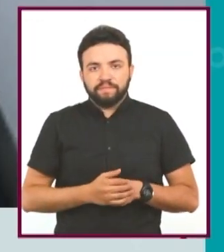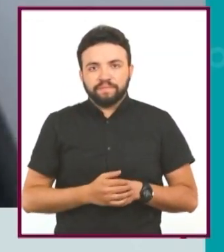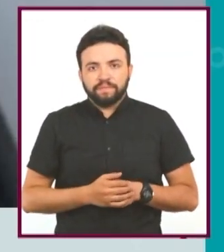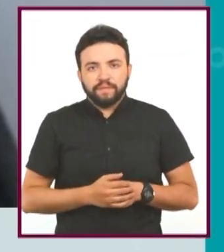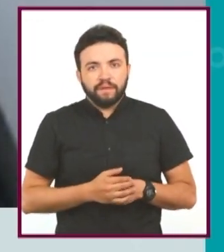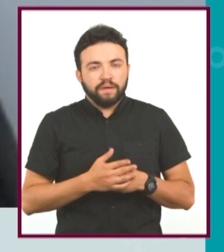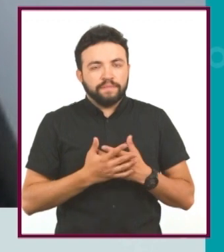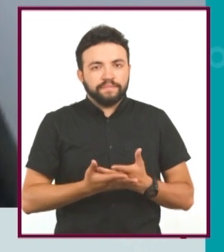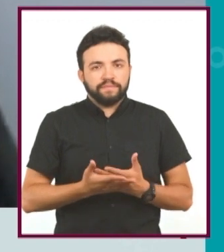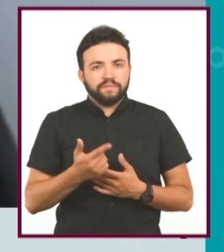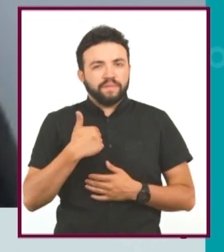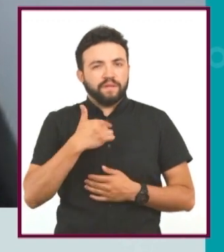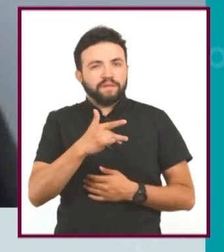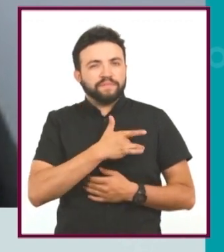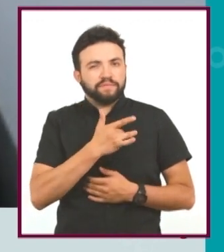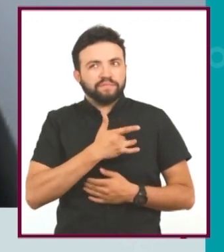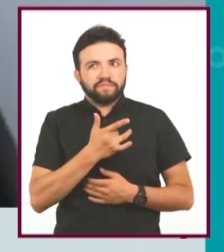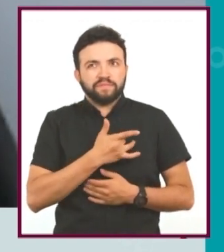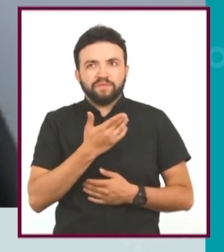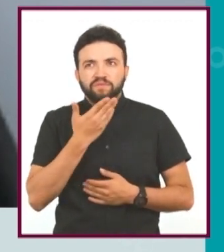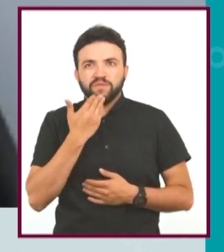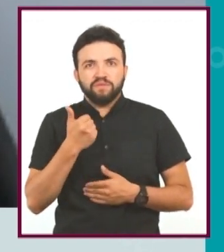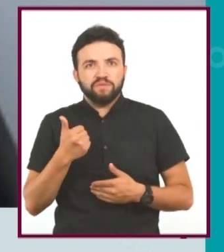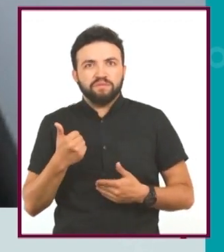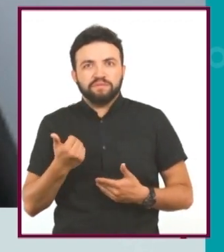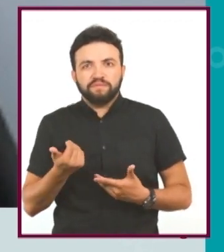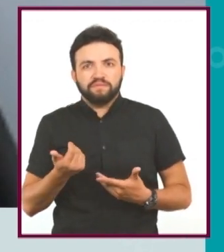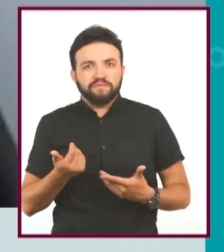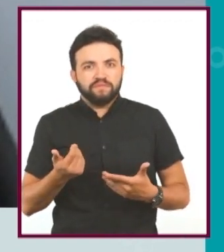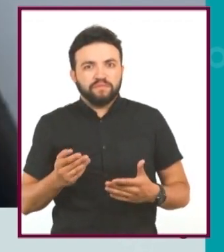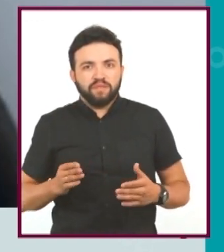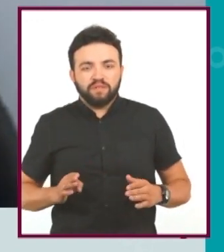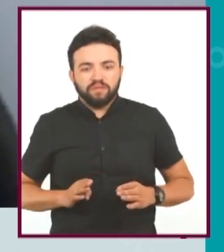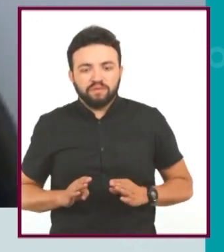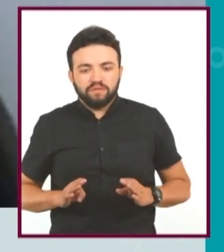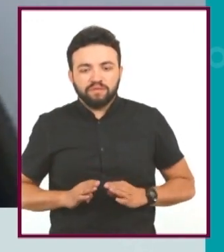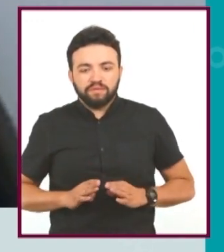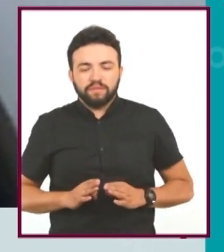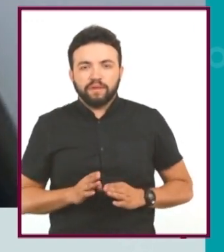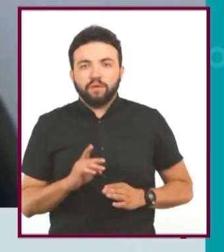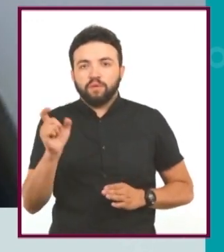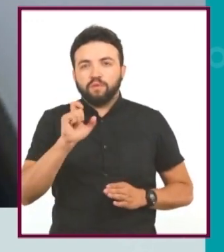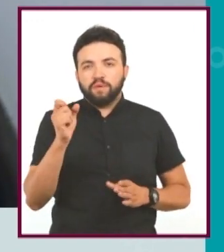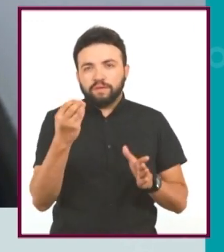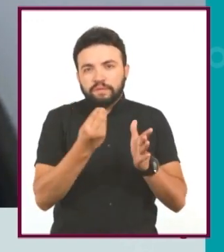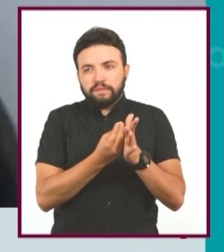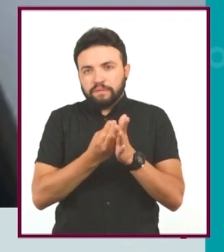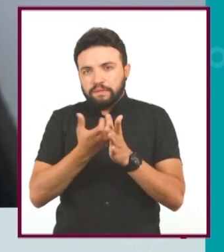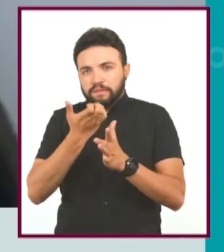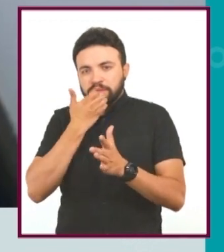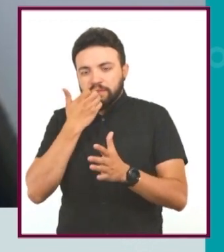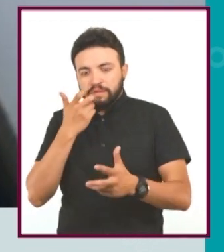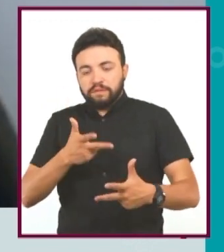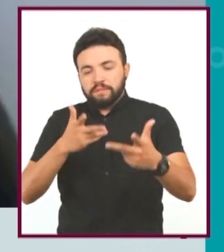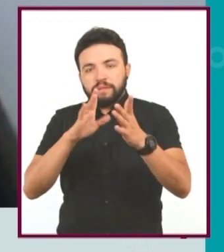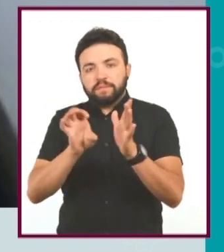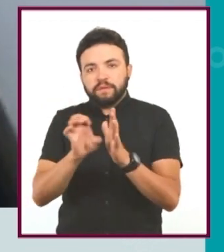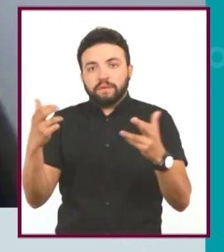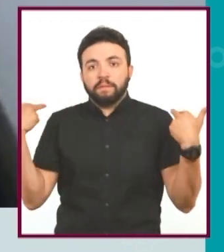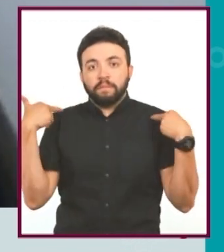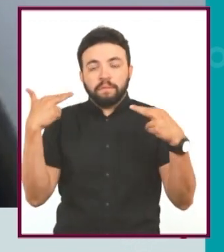que me he sentido incómoda a la hora de estar en silencio es a la hora de las clases, que alguno de los